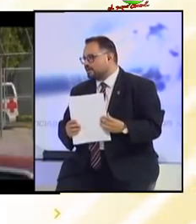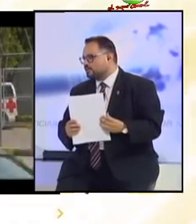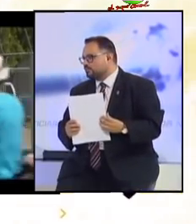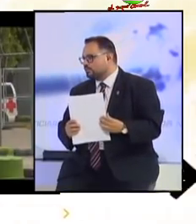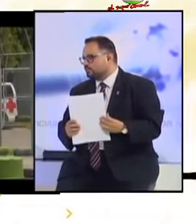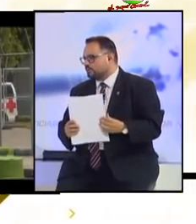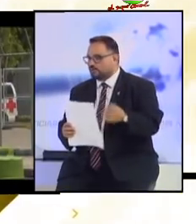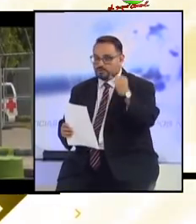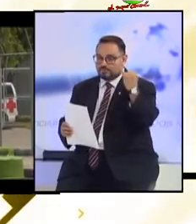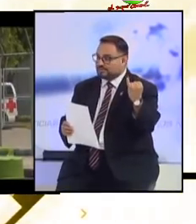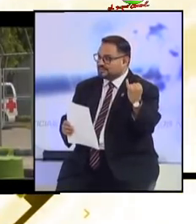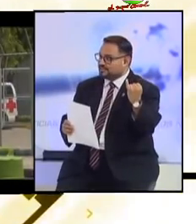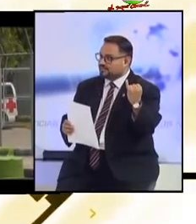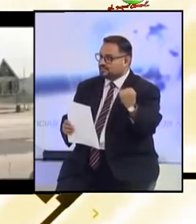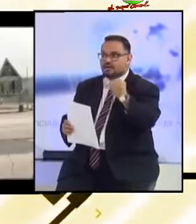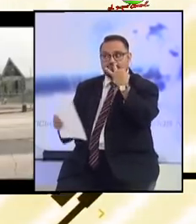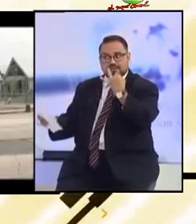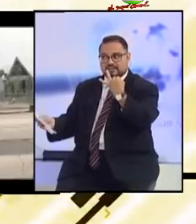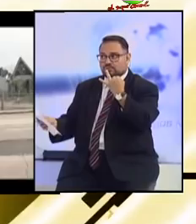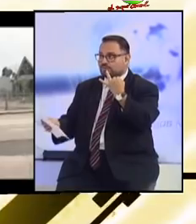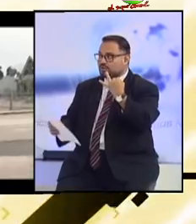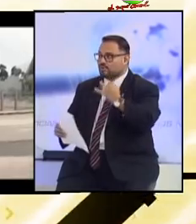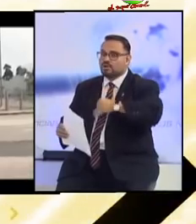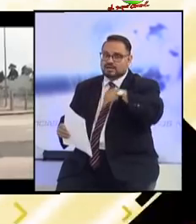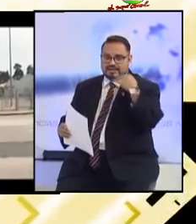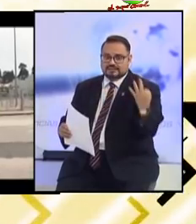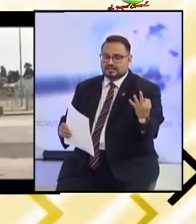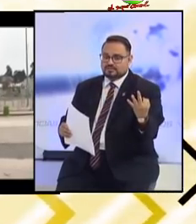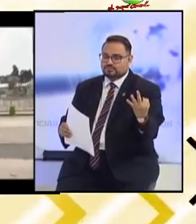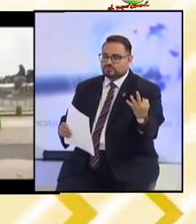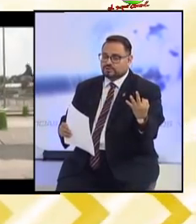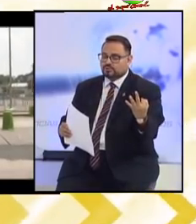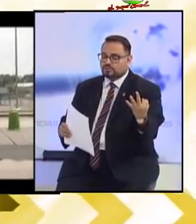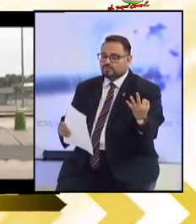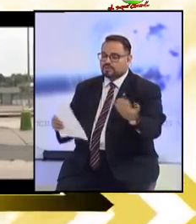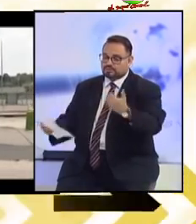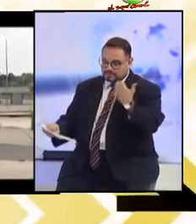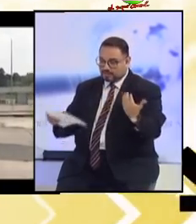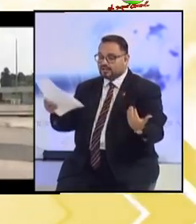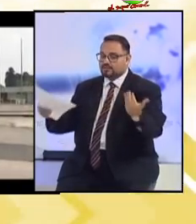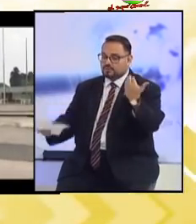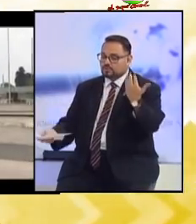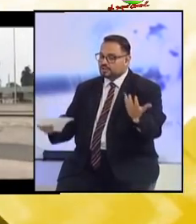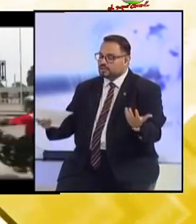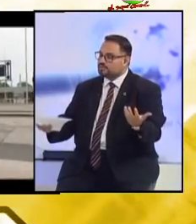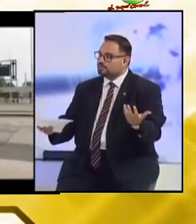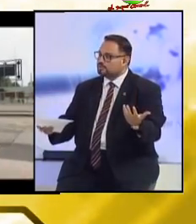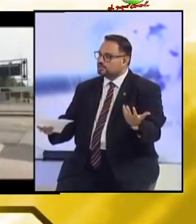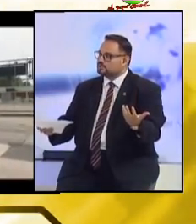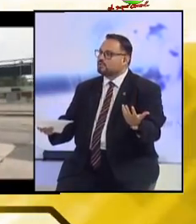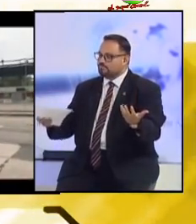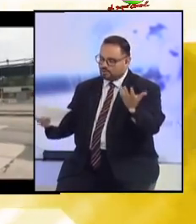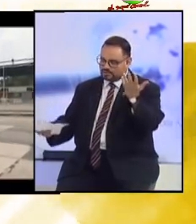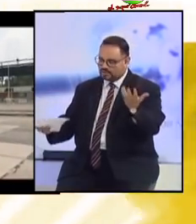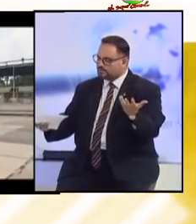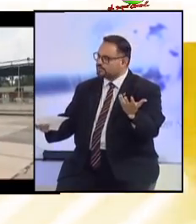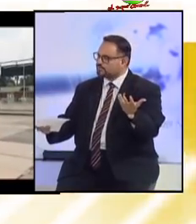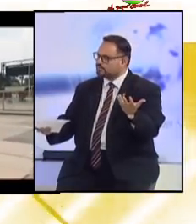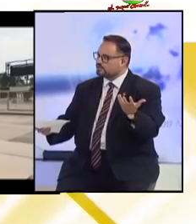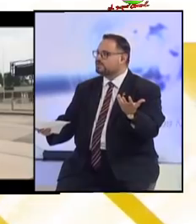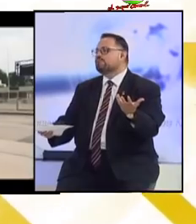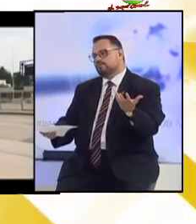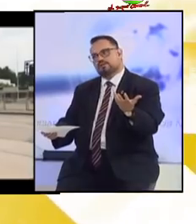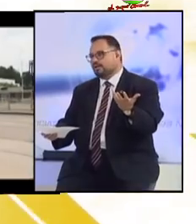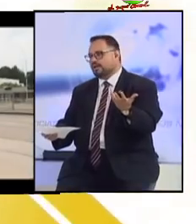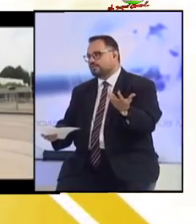disparar el número de contagios. Va a ser difícil, va a ser aburrido, está la situación económica, pues habrá que ver un equilibrio entre eso, pero ante las dos